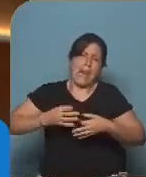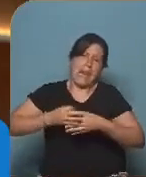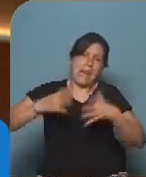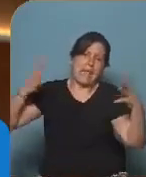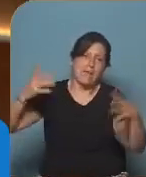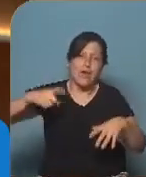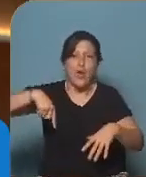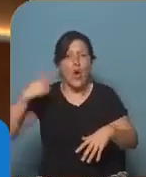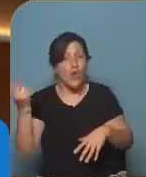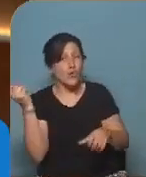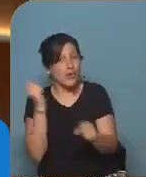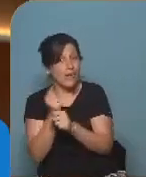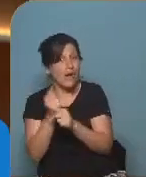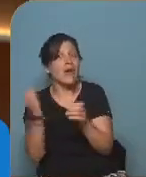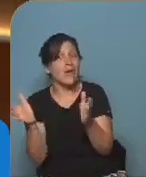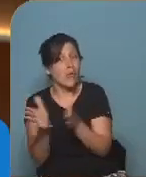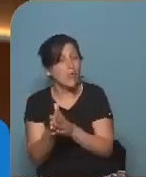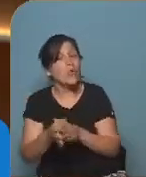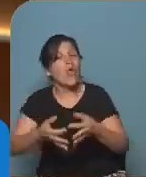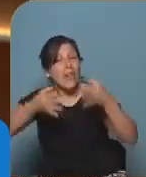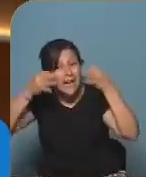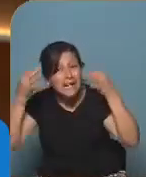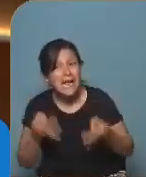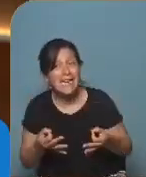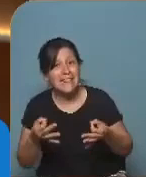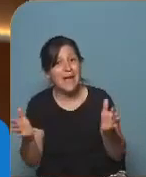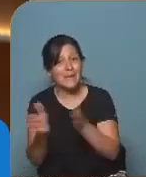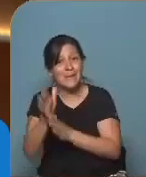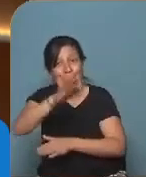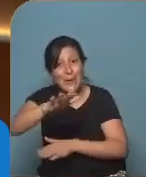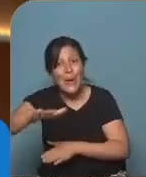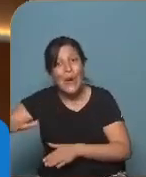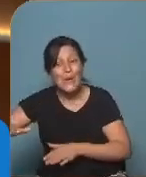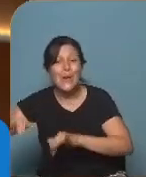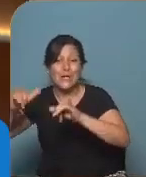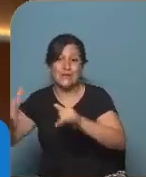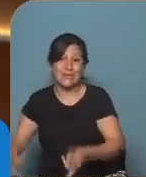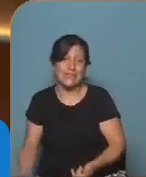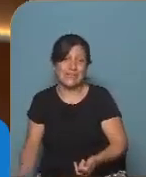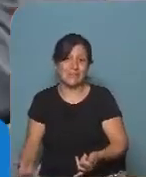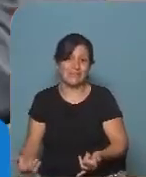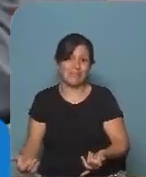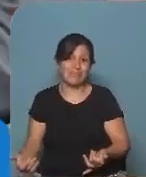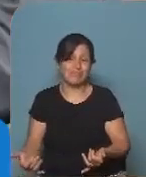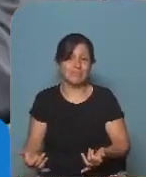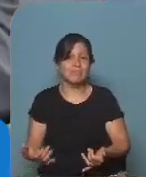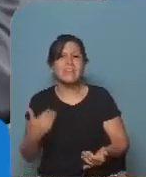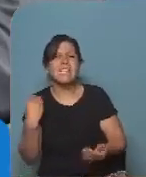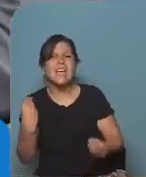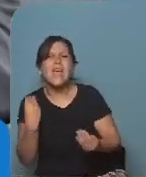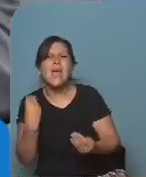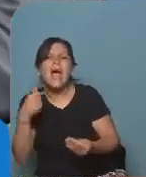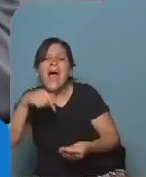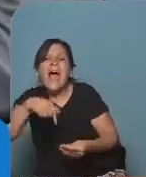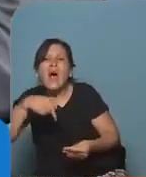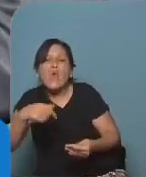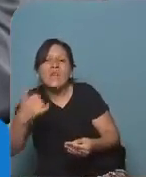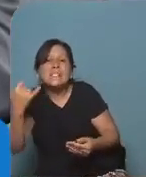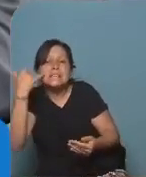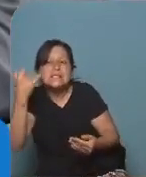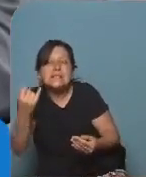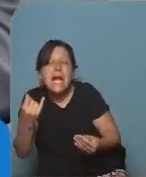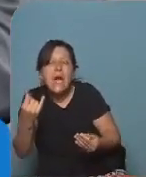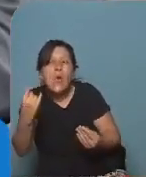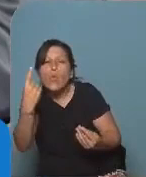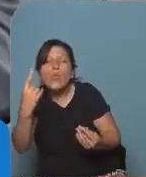el terreno, en el campo social en el que realmente se mueve la Argentina. ¿Y qué se podría hacer para lo inmediato, para que ya se comience